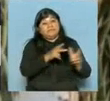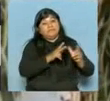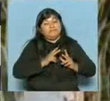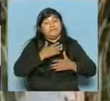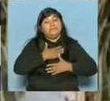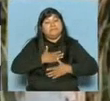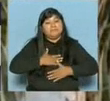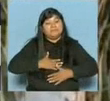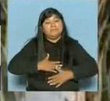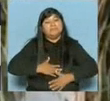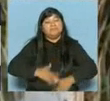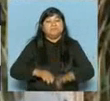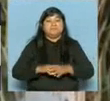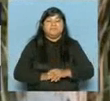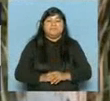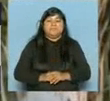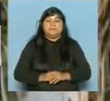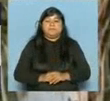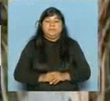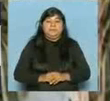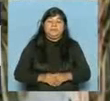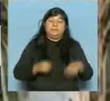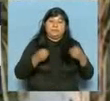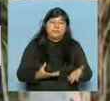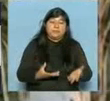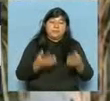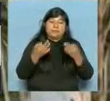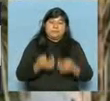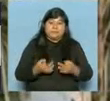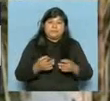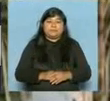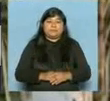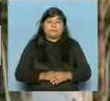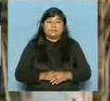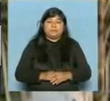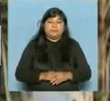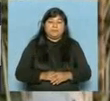tranquilidad también, ¿no es cierto? Pero bueno, sería bueno que no solo